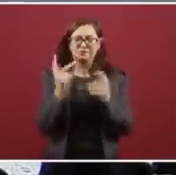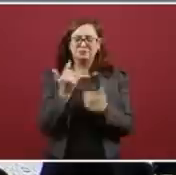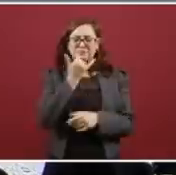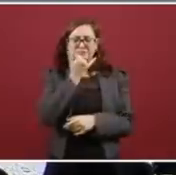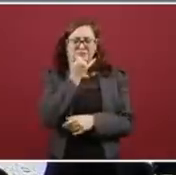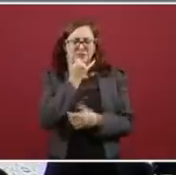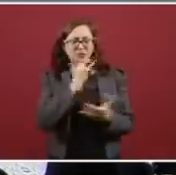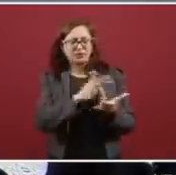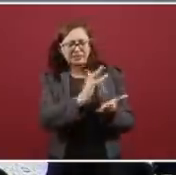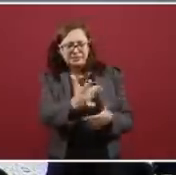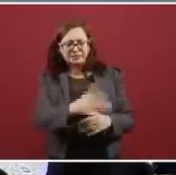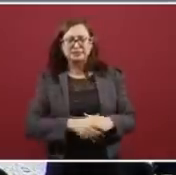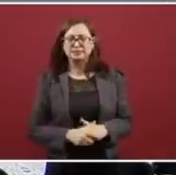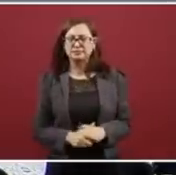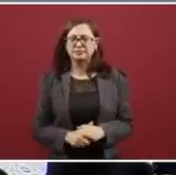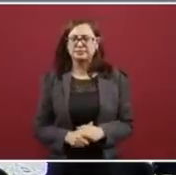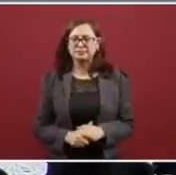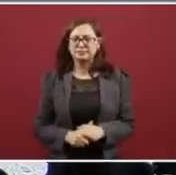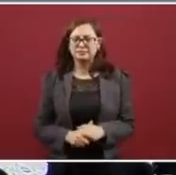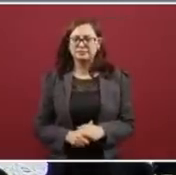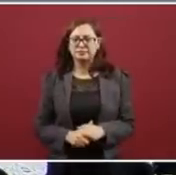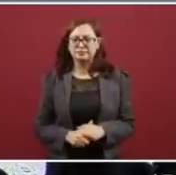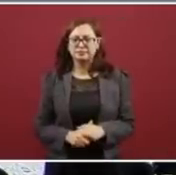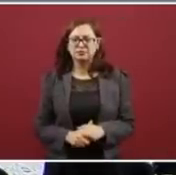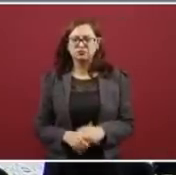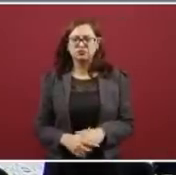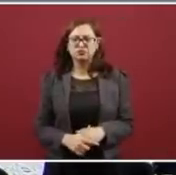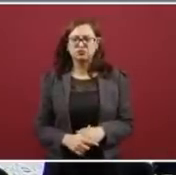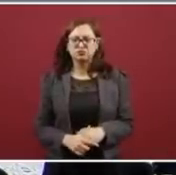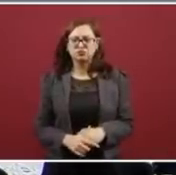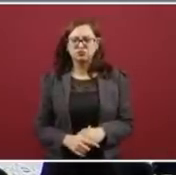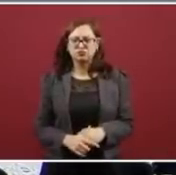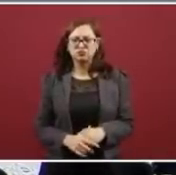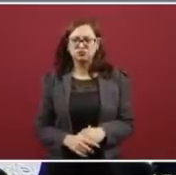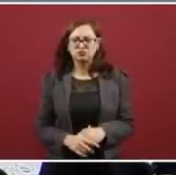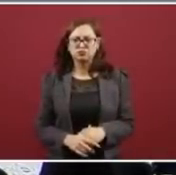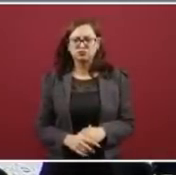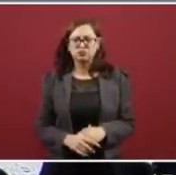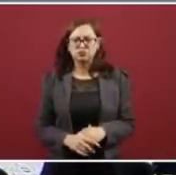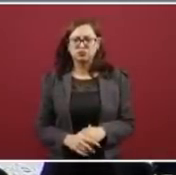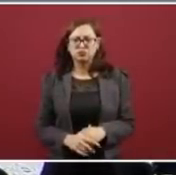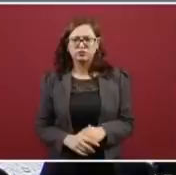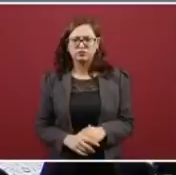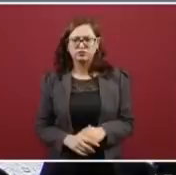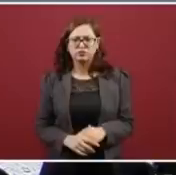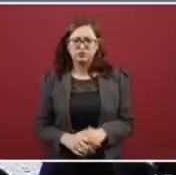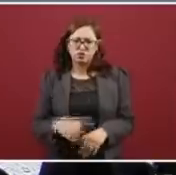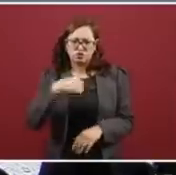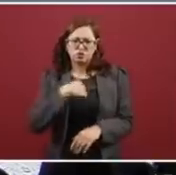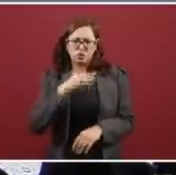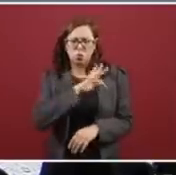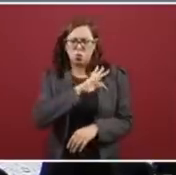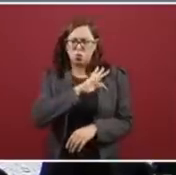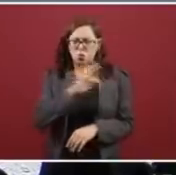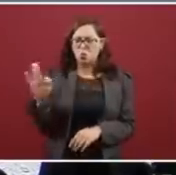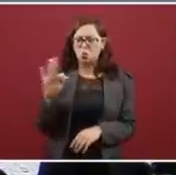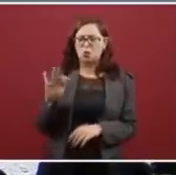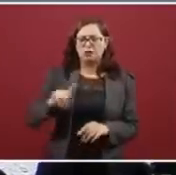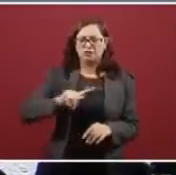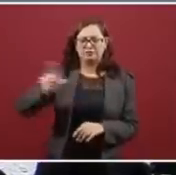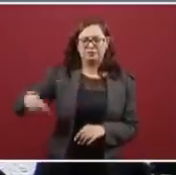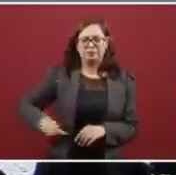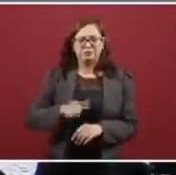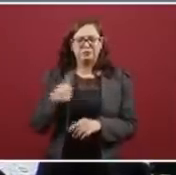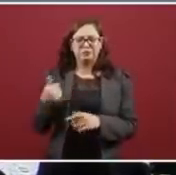gracias yo yo como quiera quitar neo la siguiente cita pero el consejo si tiene una hora quien fue